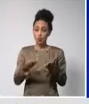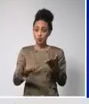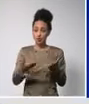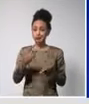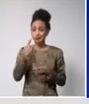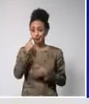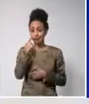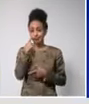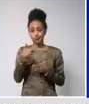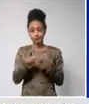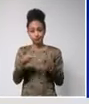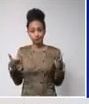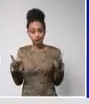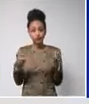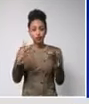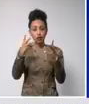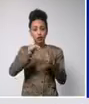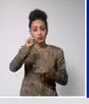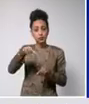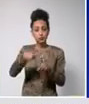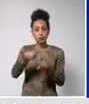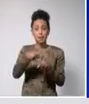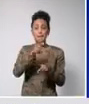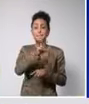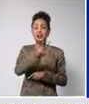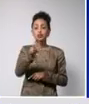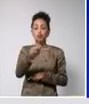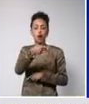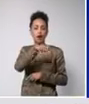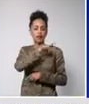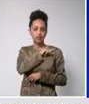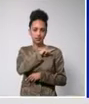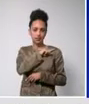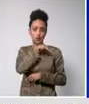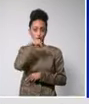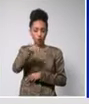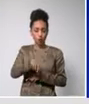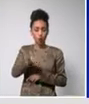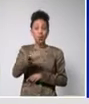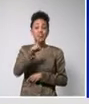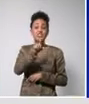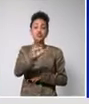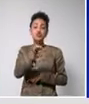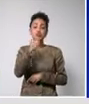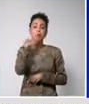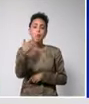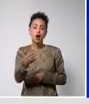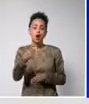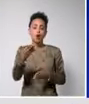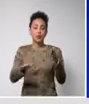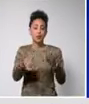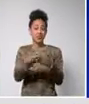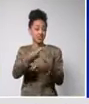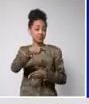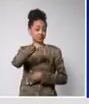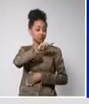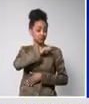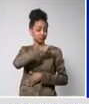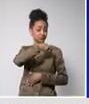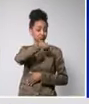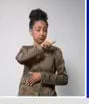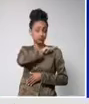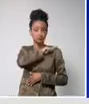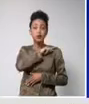el número de casos autóctonos, 22 ayer, 18 más que el día anterior, y el mayor